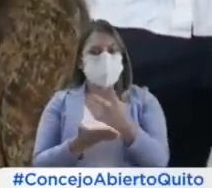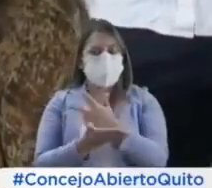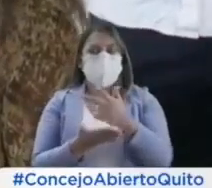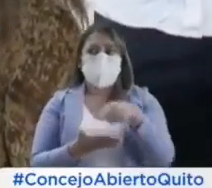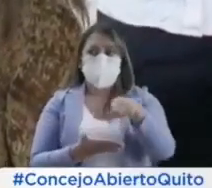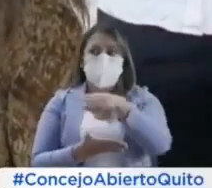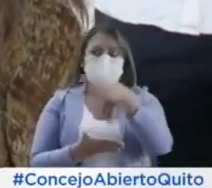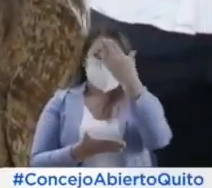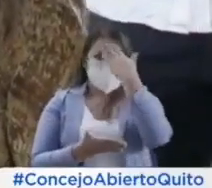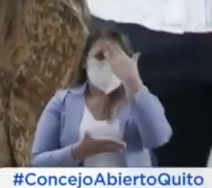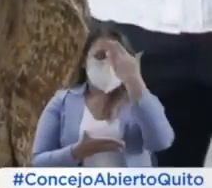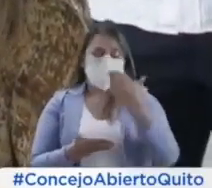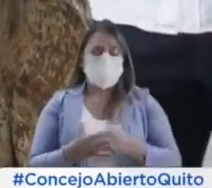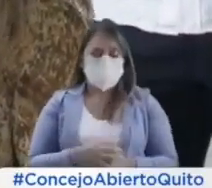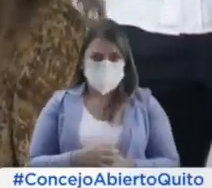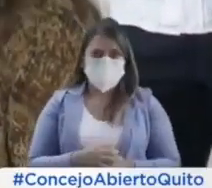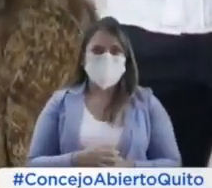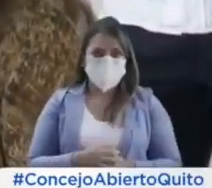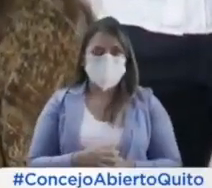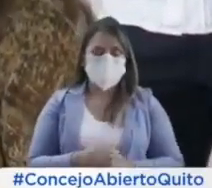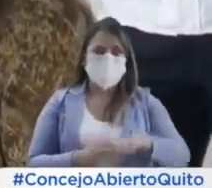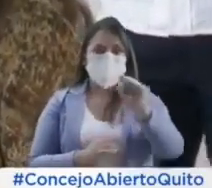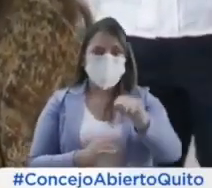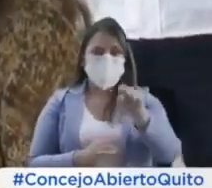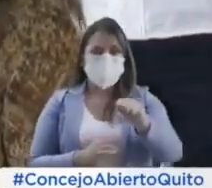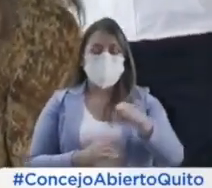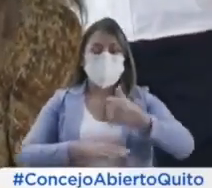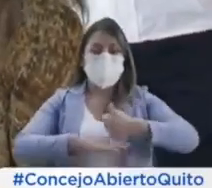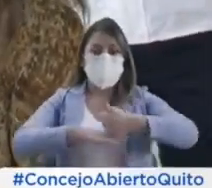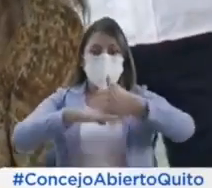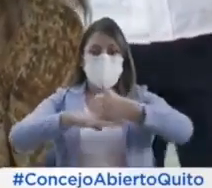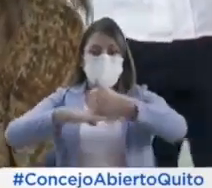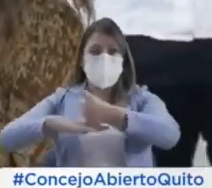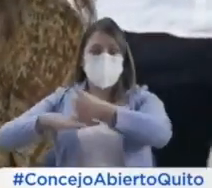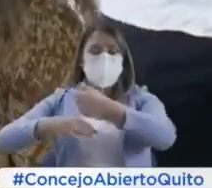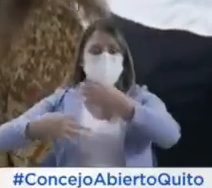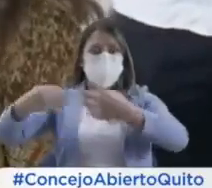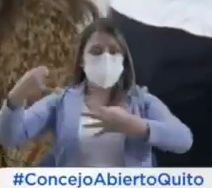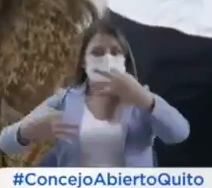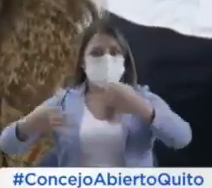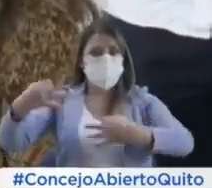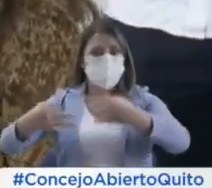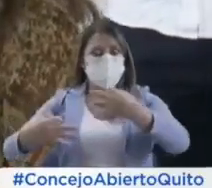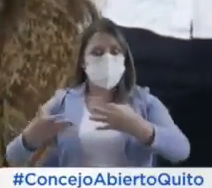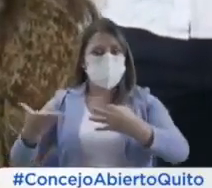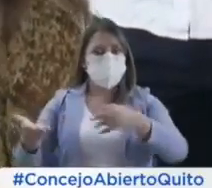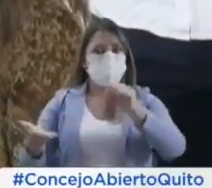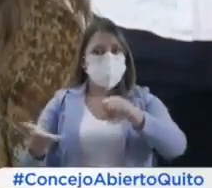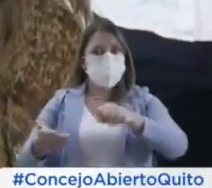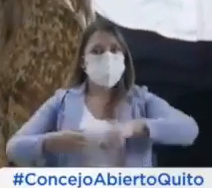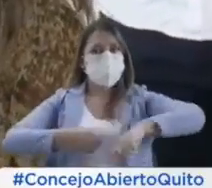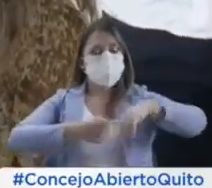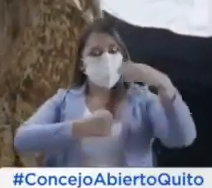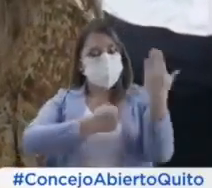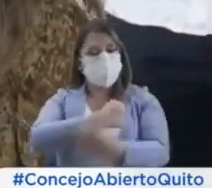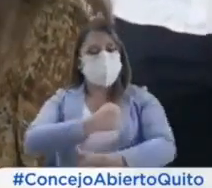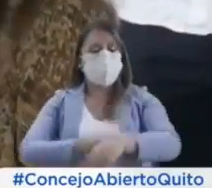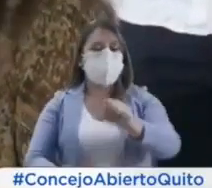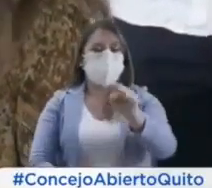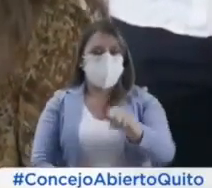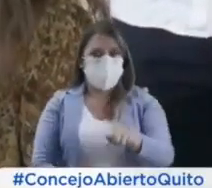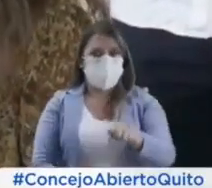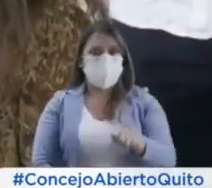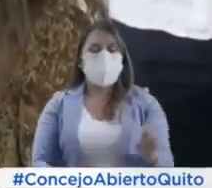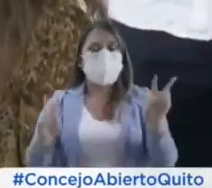y que la prensa los ha revelado. Sí, son las autoridades judiciales las que tienen que impartir sentencias